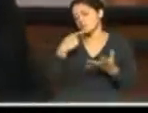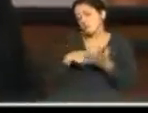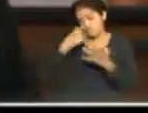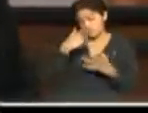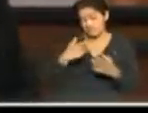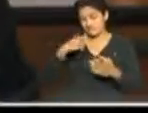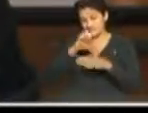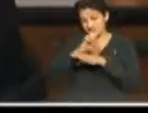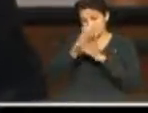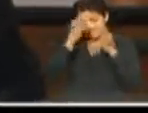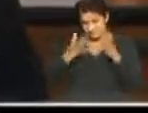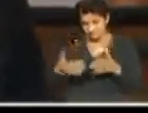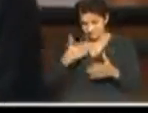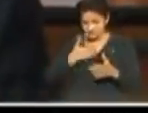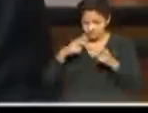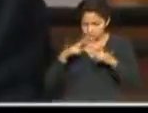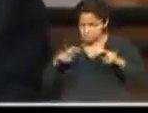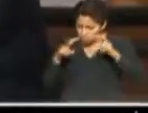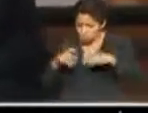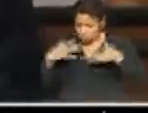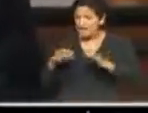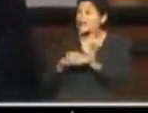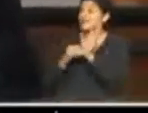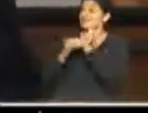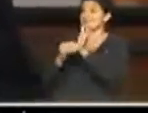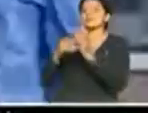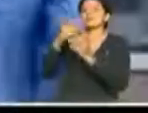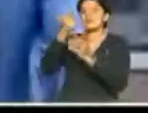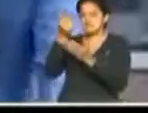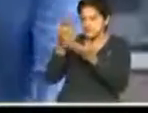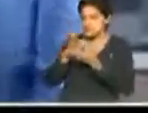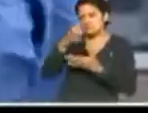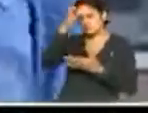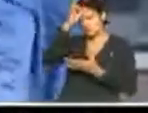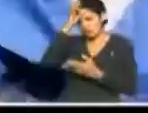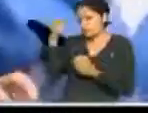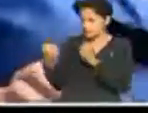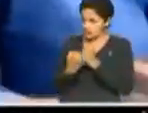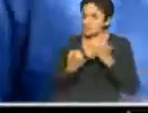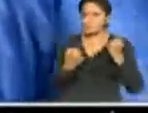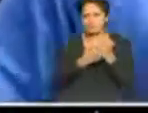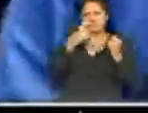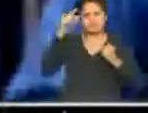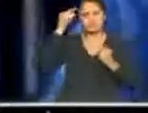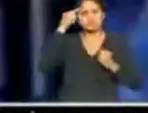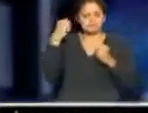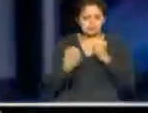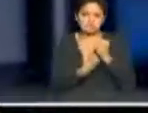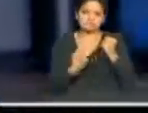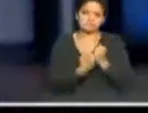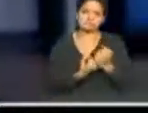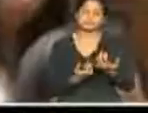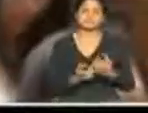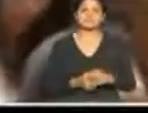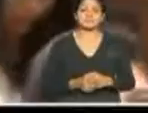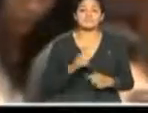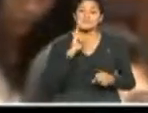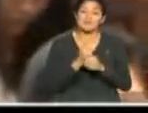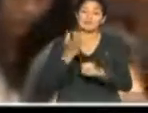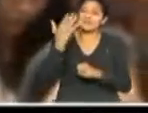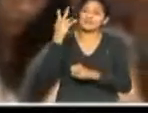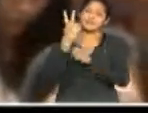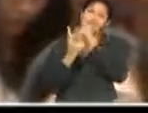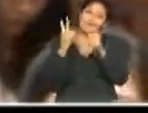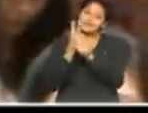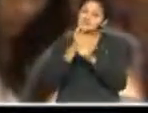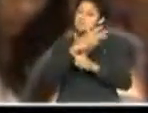a recibir el apoyo no solamente financiero, sino también técnico. La socialización de la normativa se efectuó por más de 2 años, donde